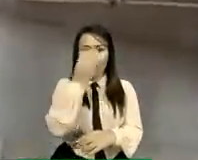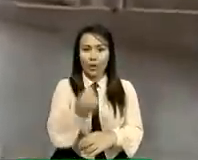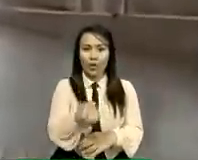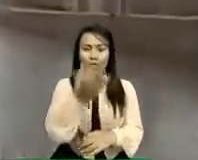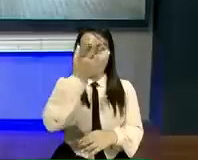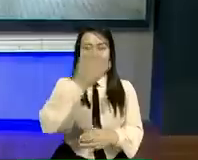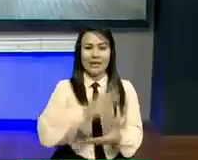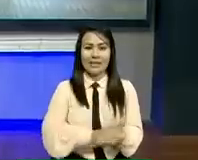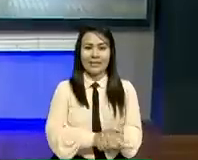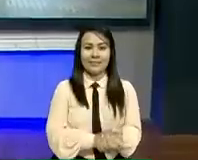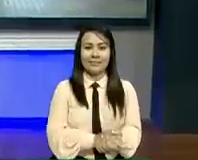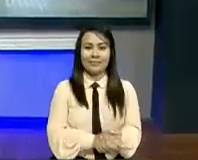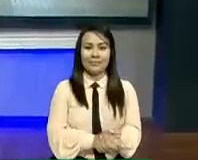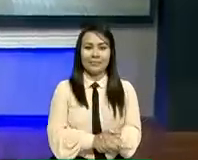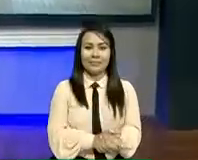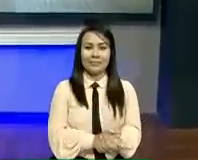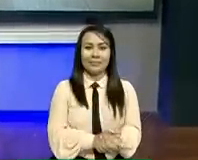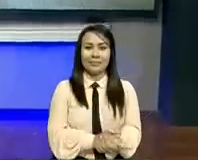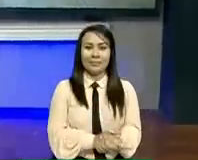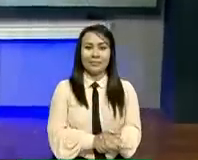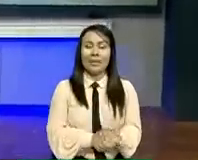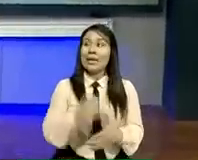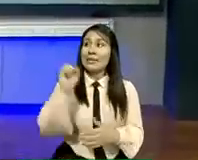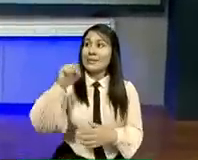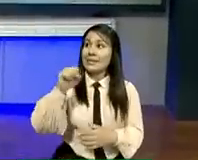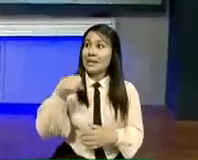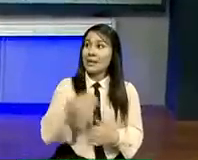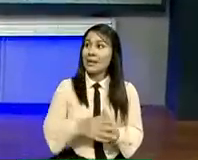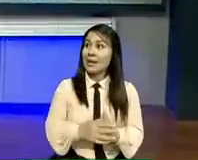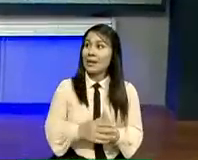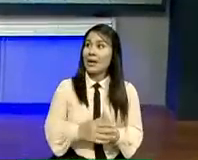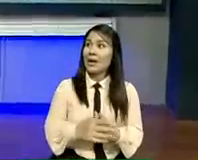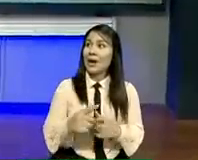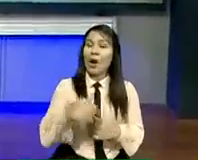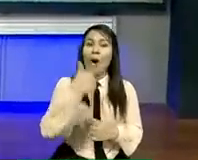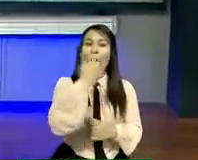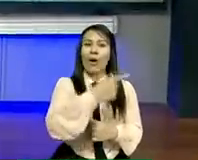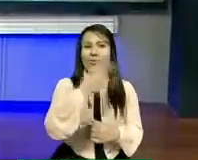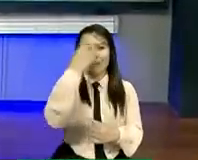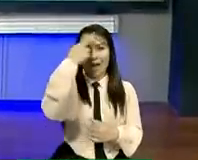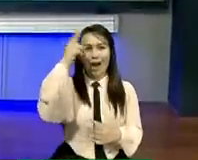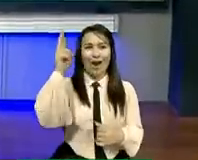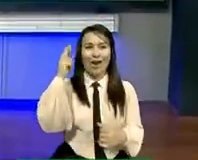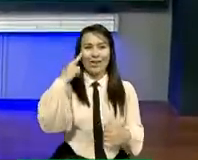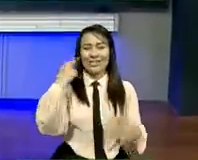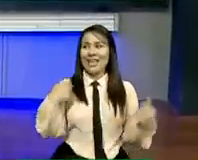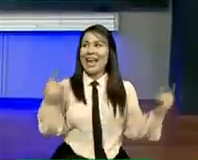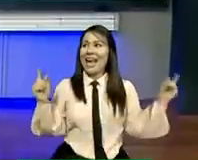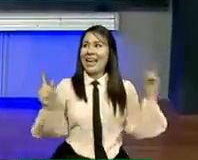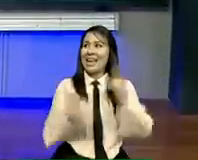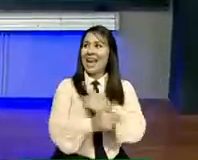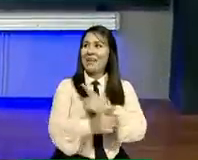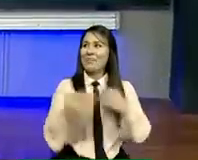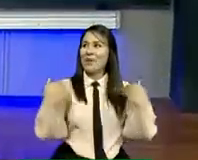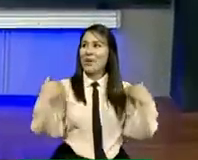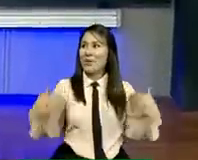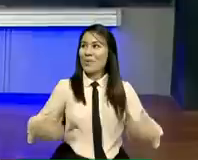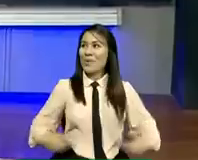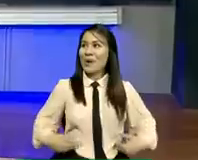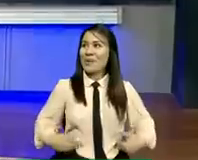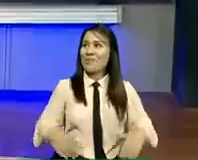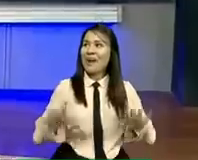Bueno, Roselena en otro cuerpo, mi querido Julio César. No sé en qué cuerpo, mi querido.